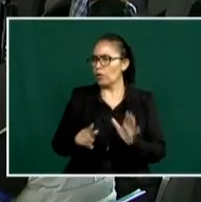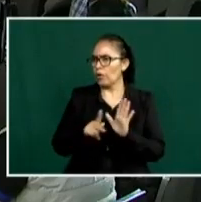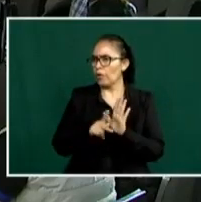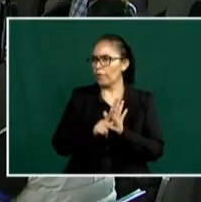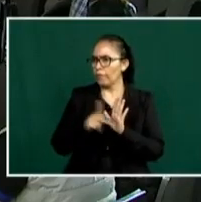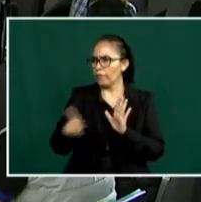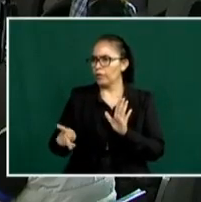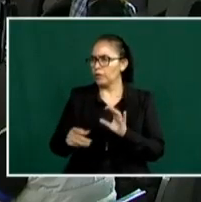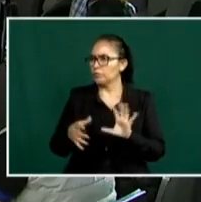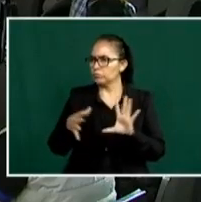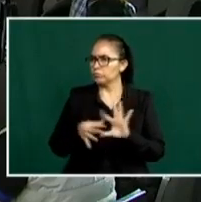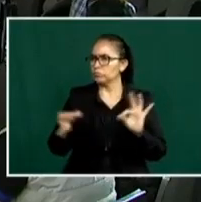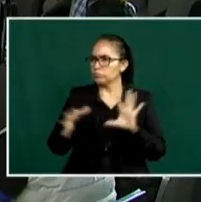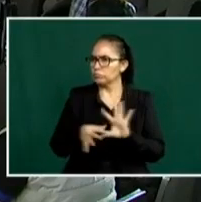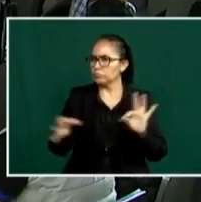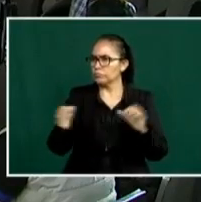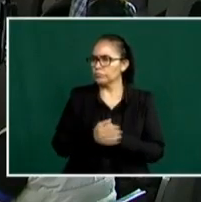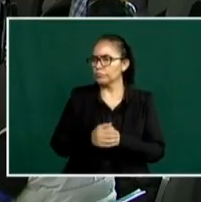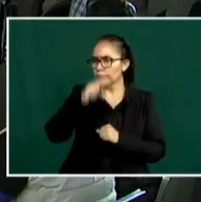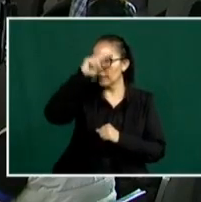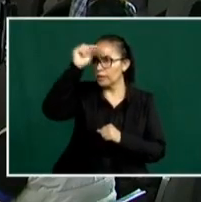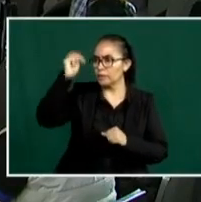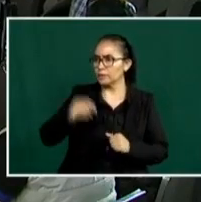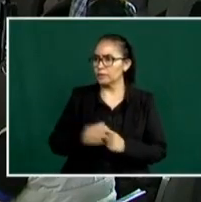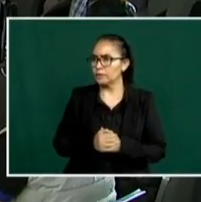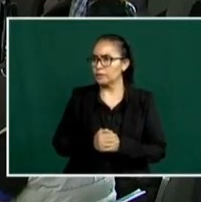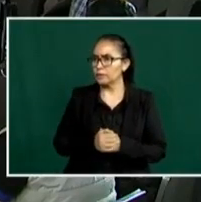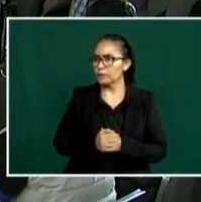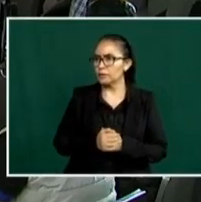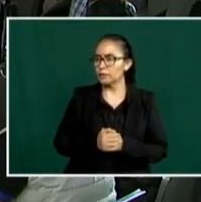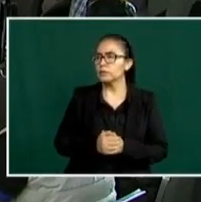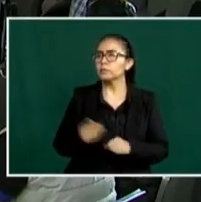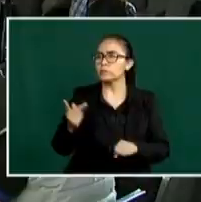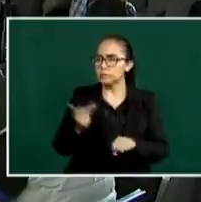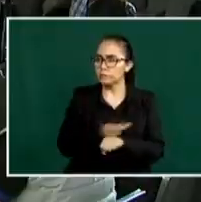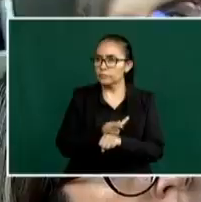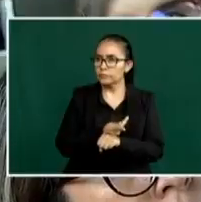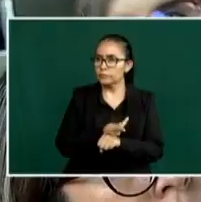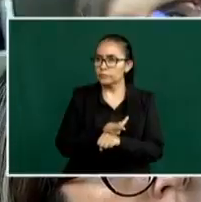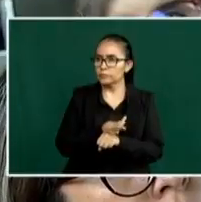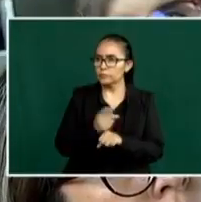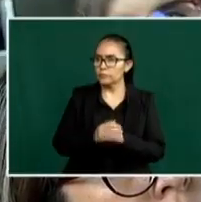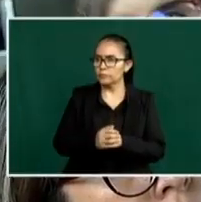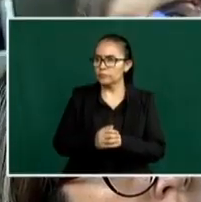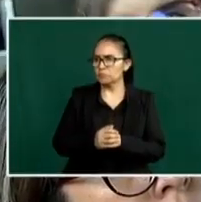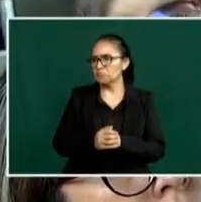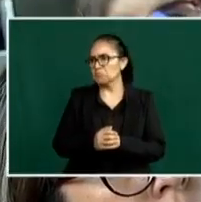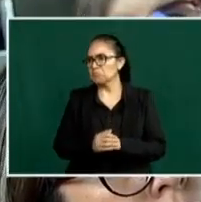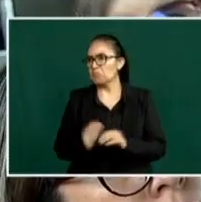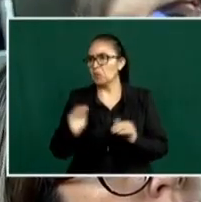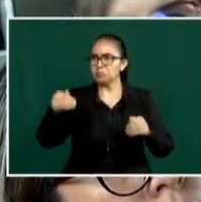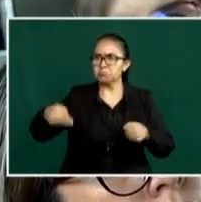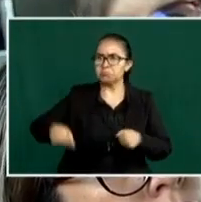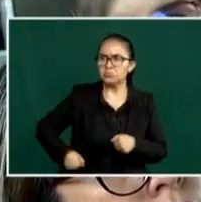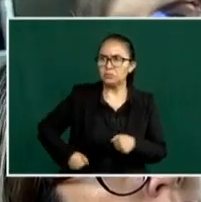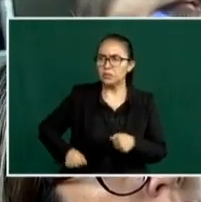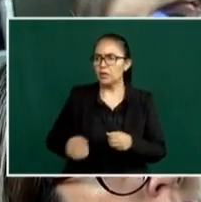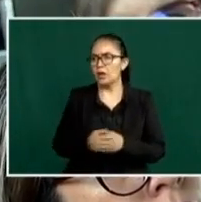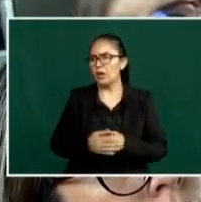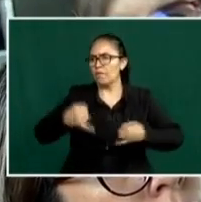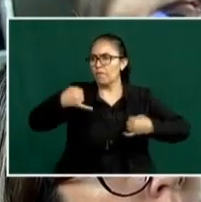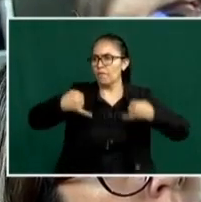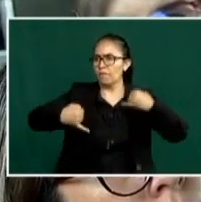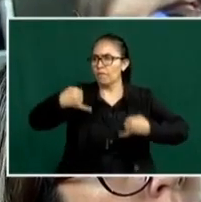local, El Sol de Nayarit, de lo que le pasó. Fue un incidente donde participó la